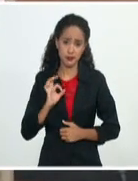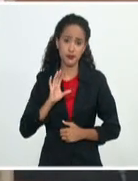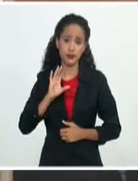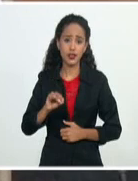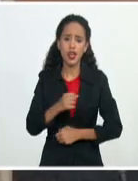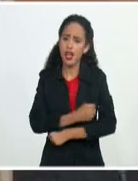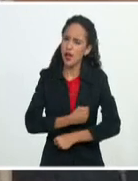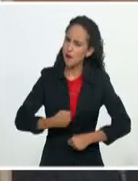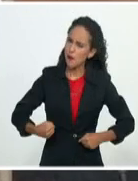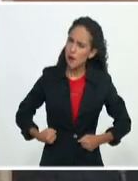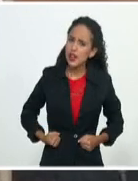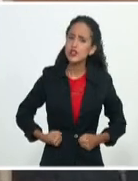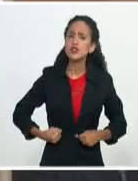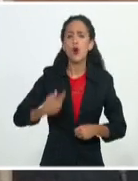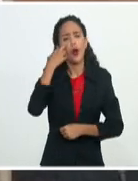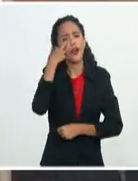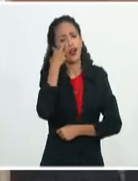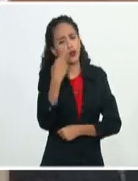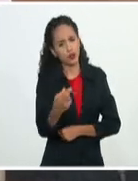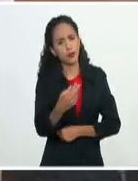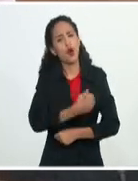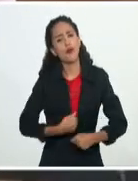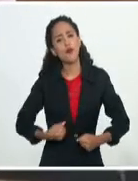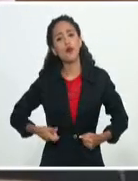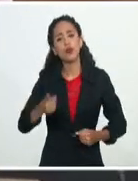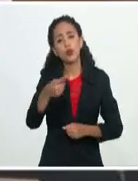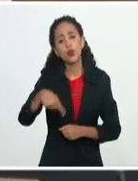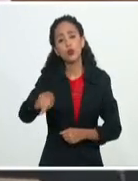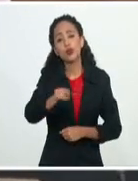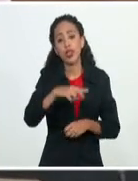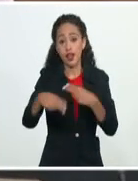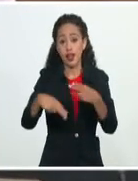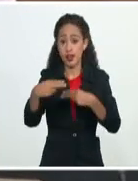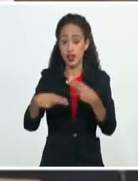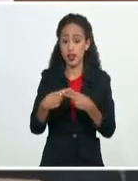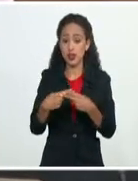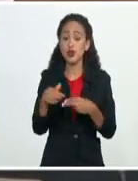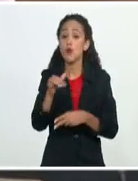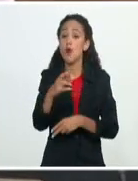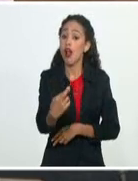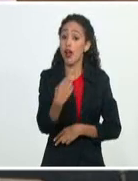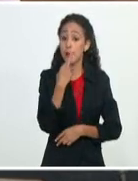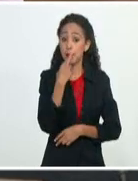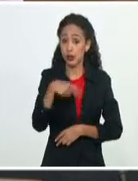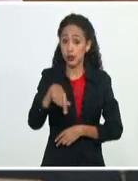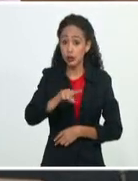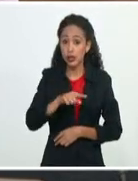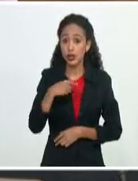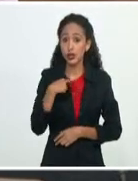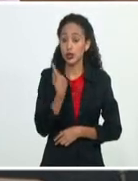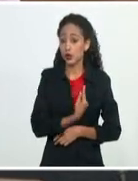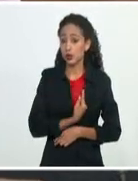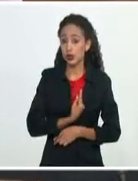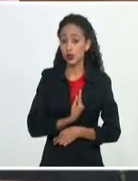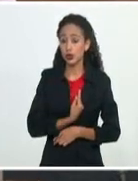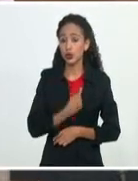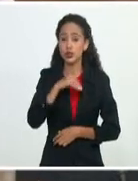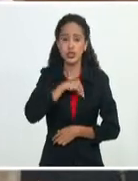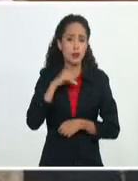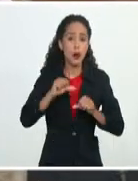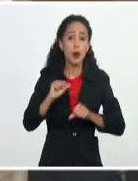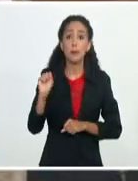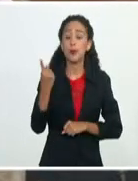condiciones en que han tenido que trabajar, también las respuestas que han dado, porque nosotros tenemos mucha insatisfacción por una sola muerte. Lo que